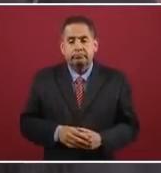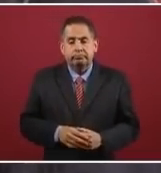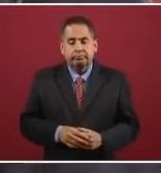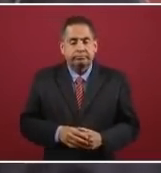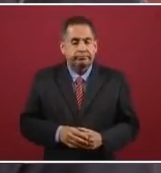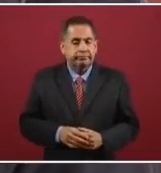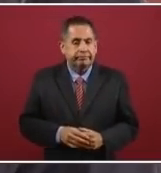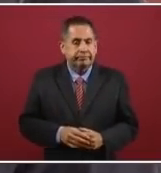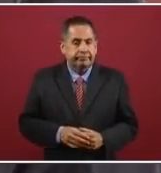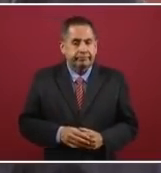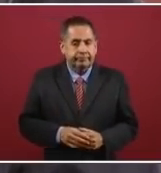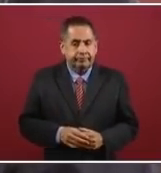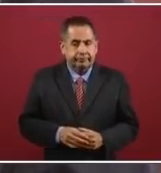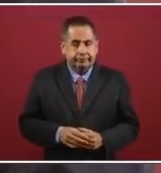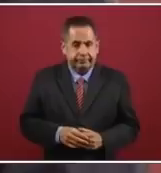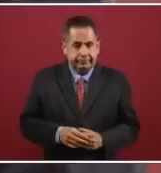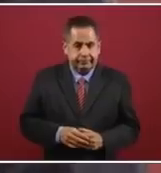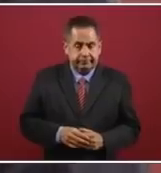a la